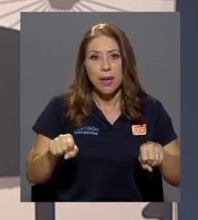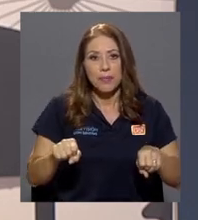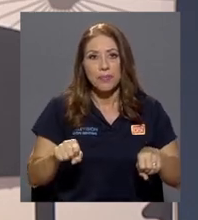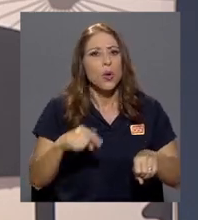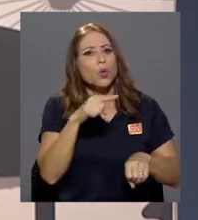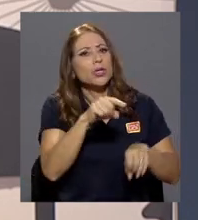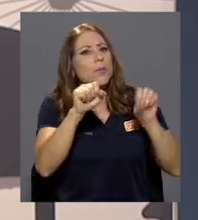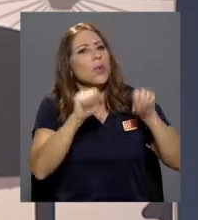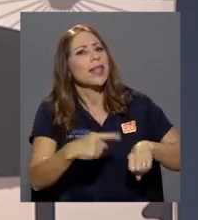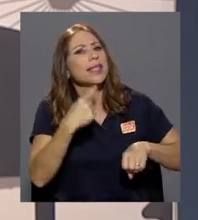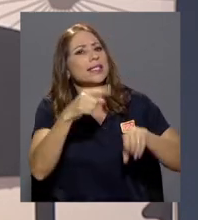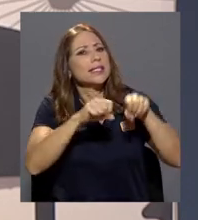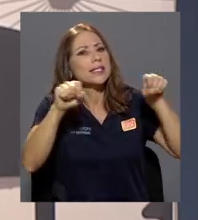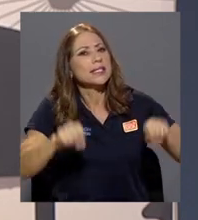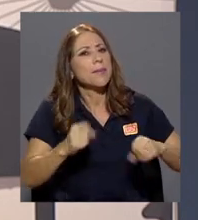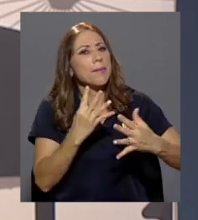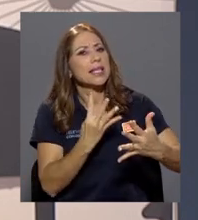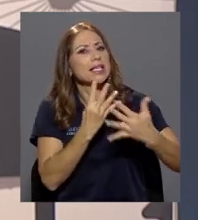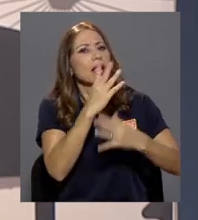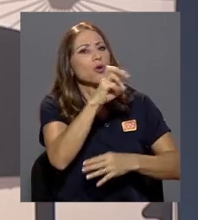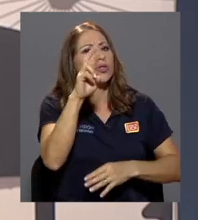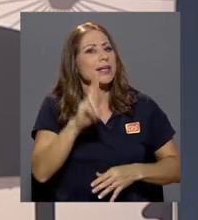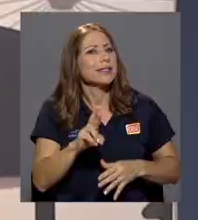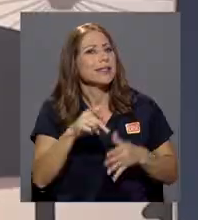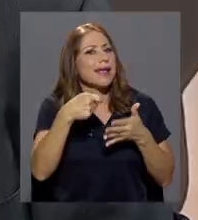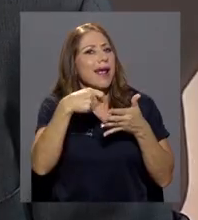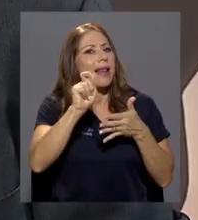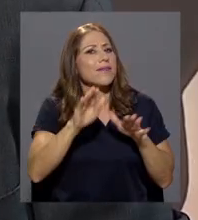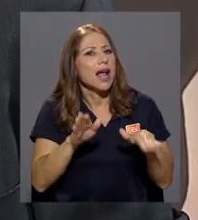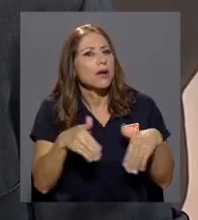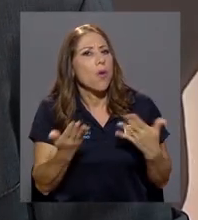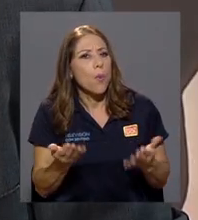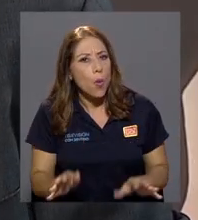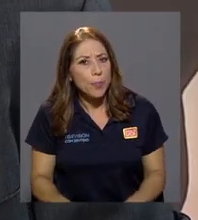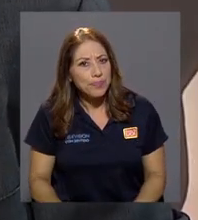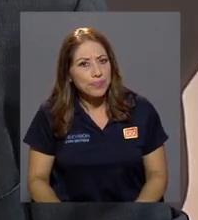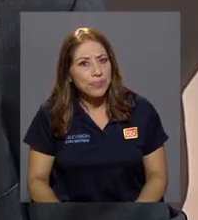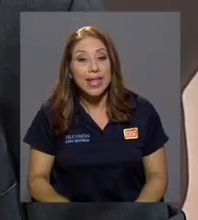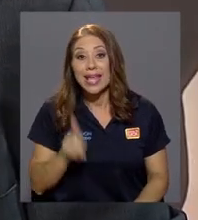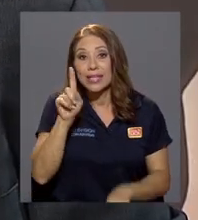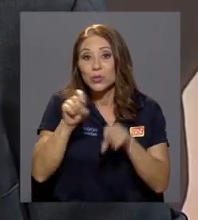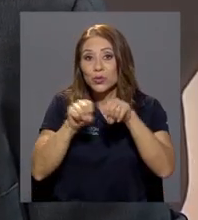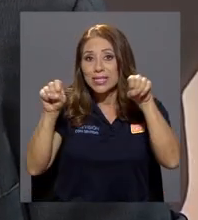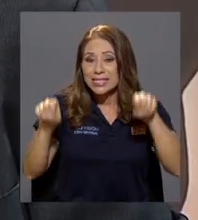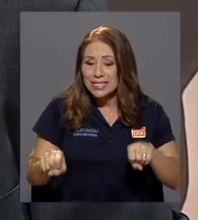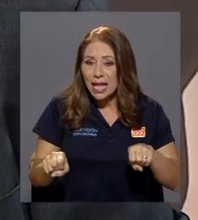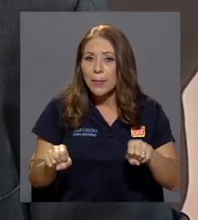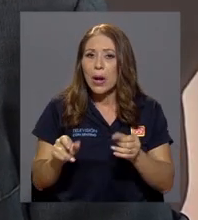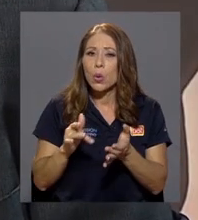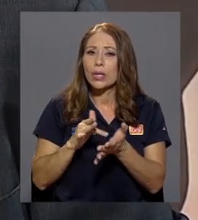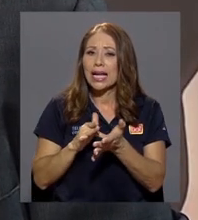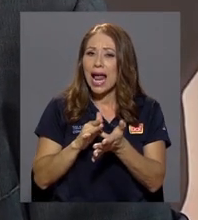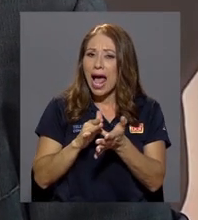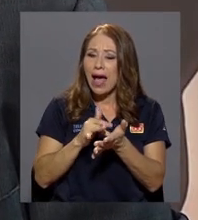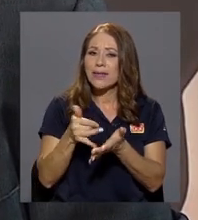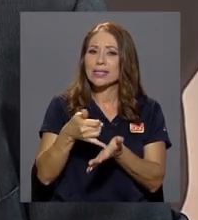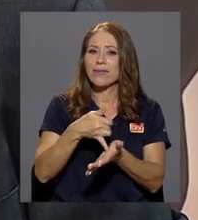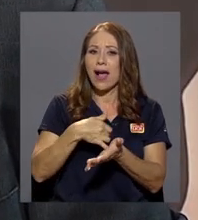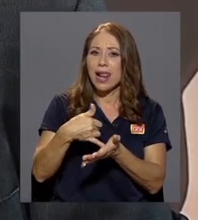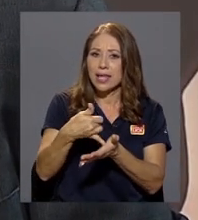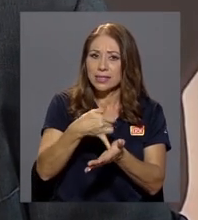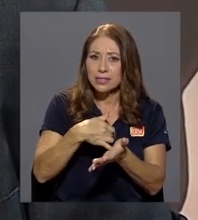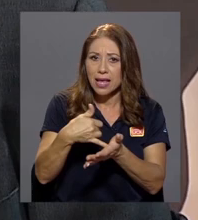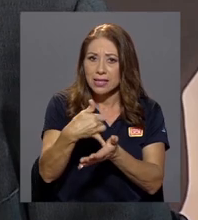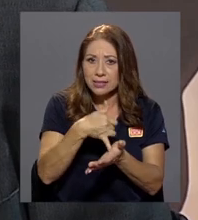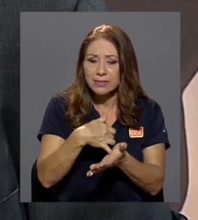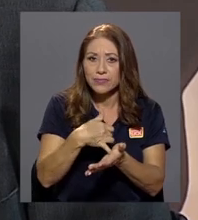cómo podría calificar está el sistema penitenciario con secciones entonces es un sistema con muy graves falencias